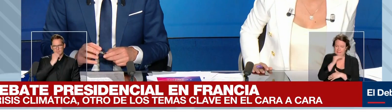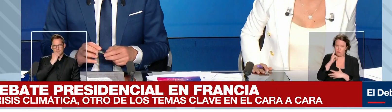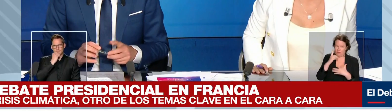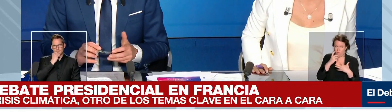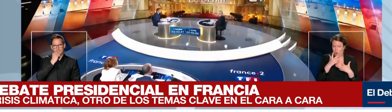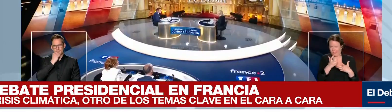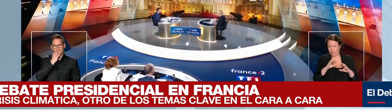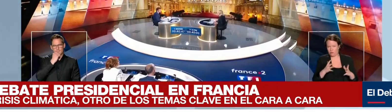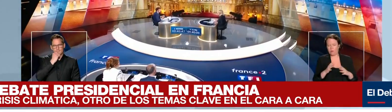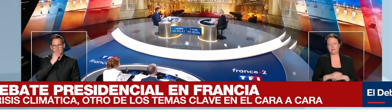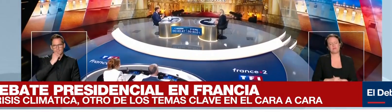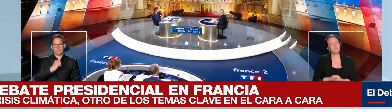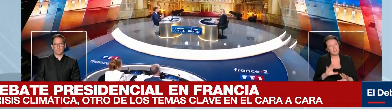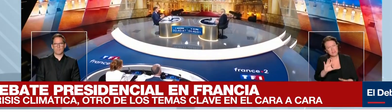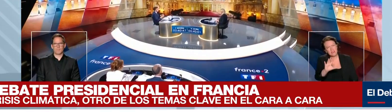responder.